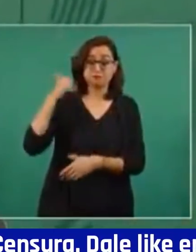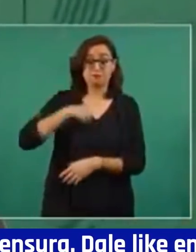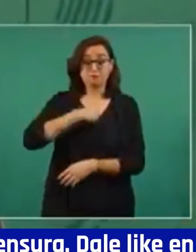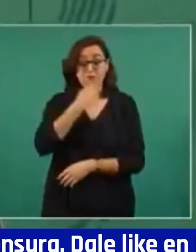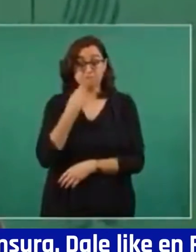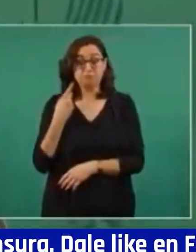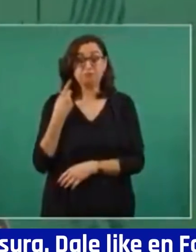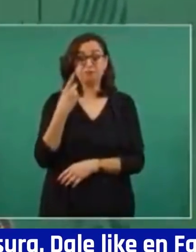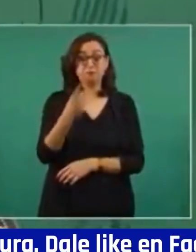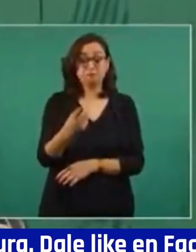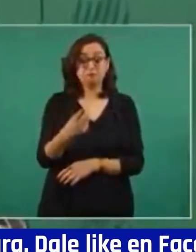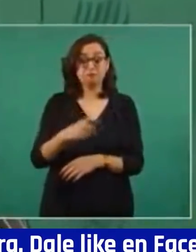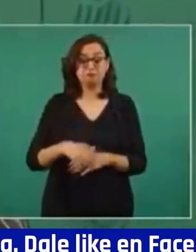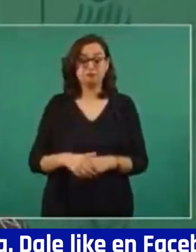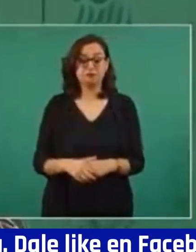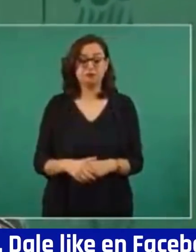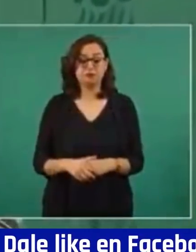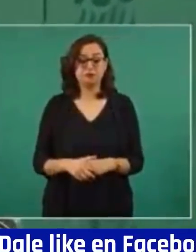Nosotros tenemos